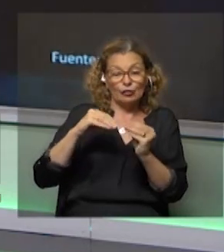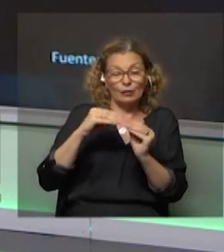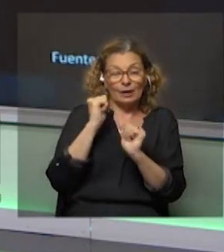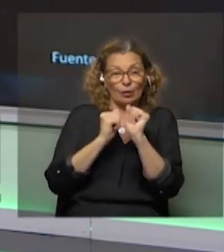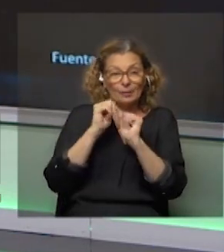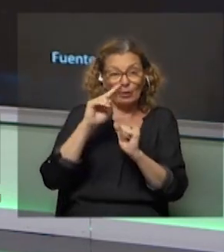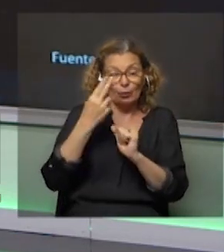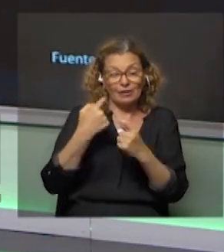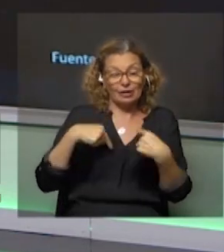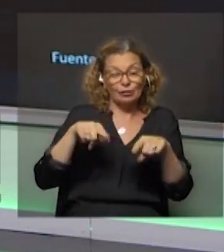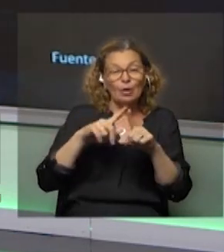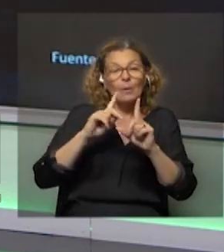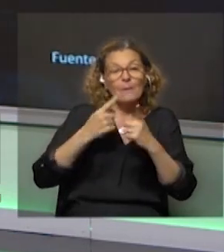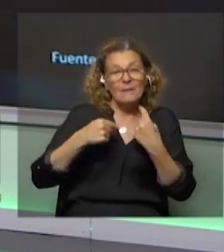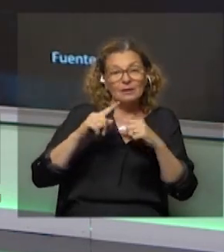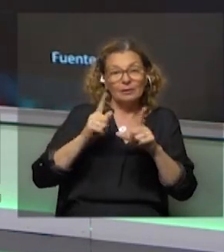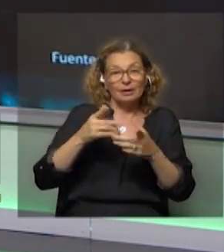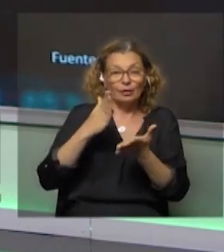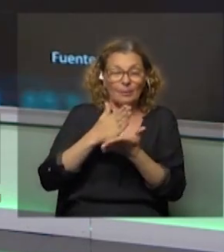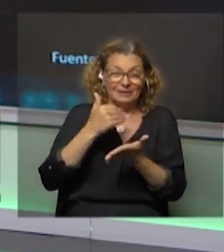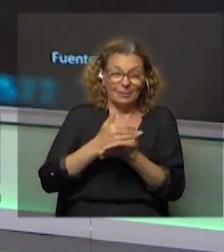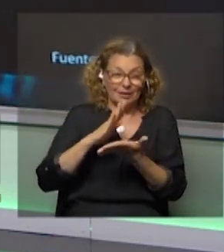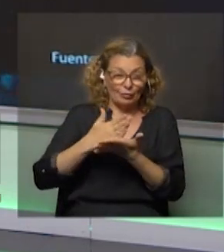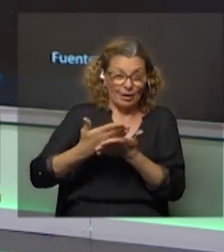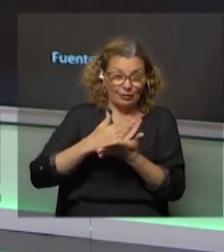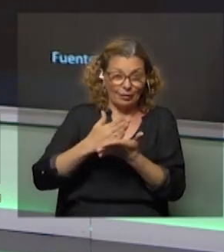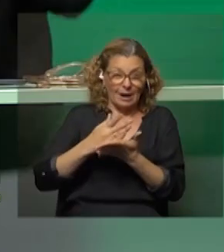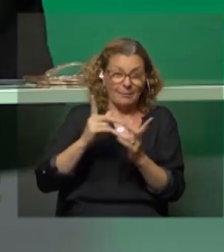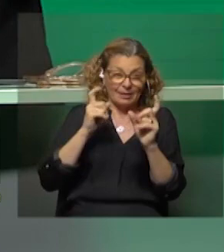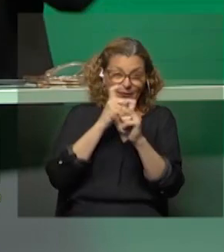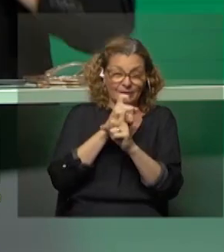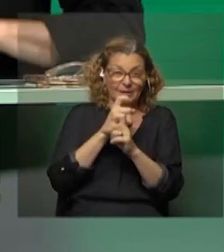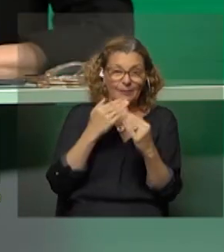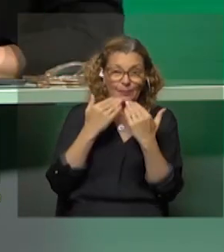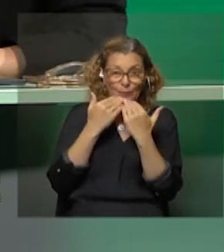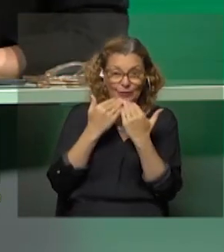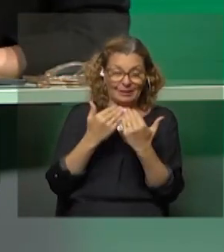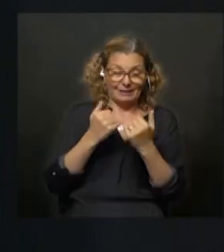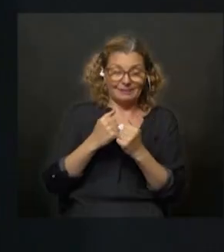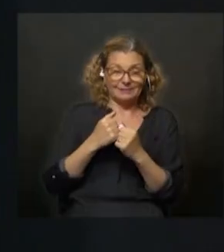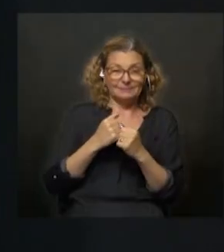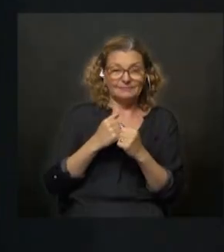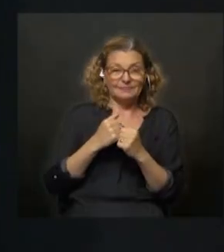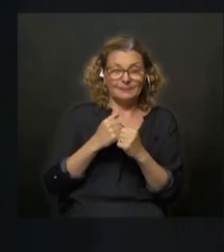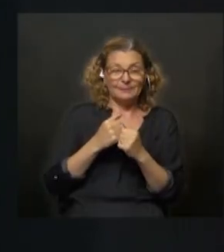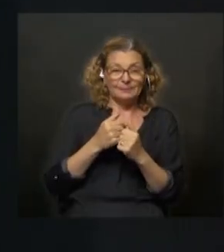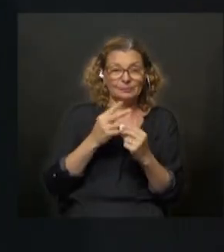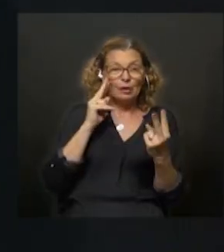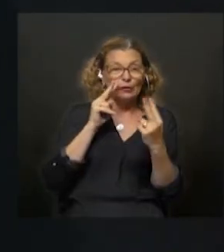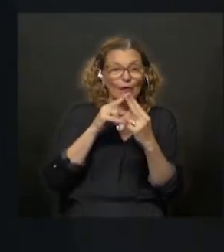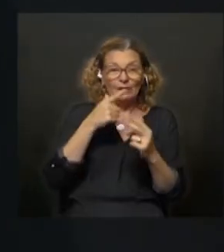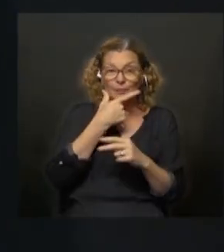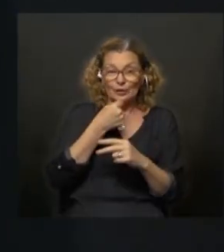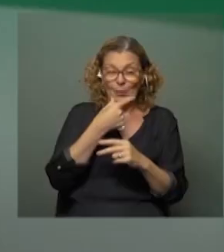uruguaya en su conjunto pero en particular sobre la zona del litoral bueno Muchas gracias Germán muchas gracias usted nos vemos el jueves